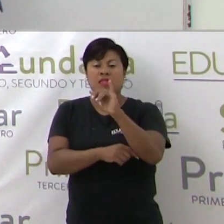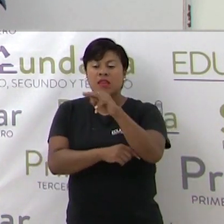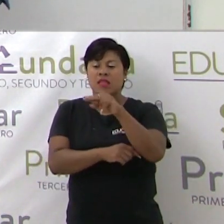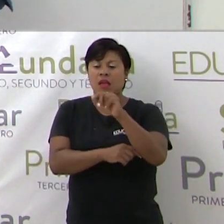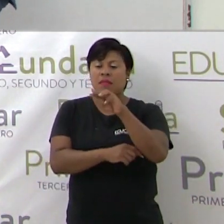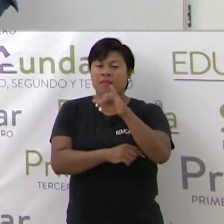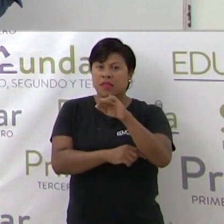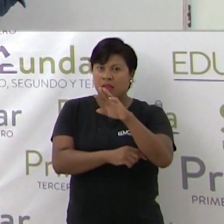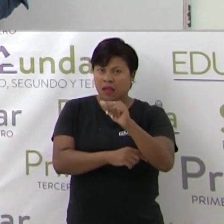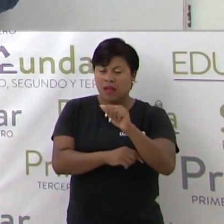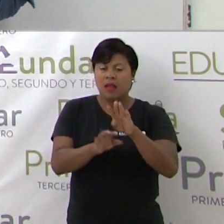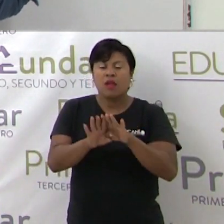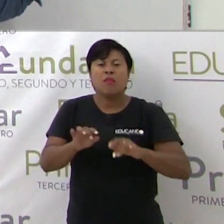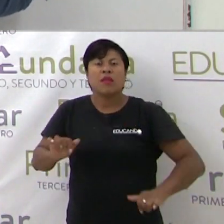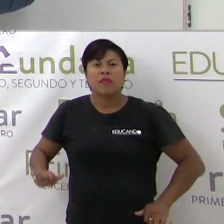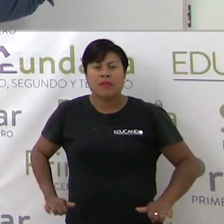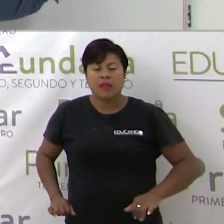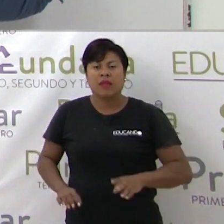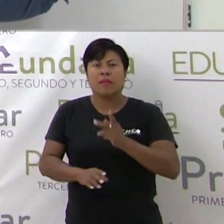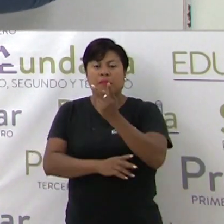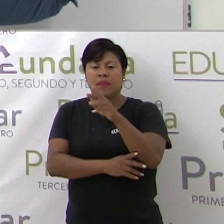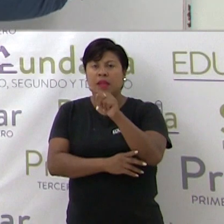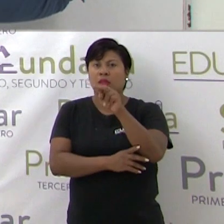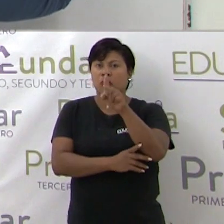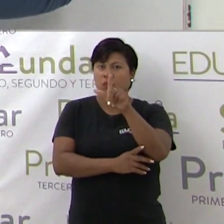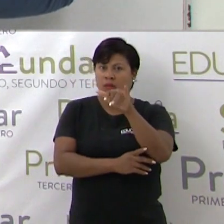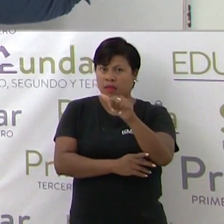explicar la dinámica de la tertulia.